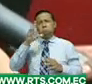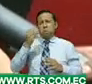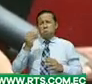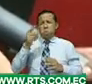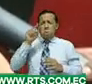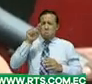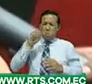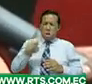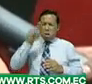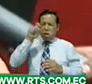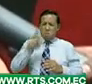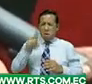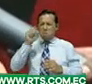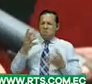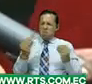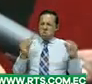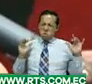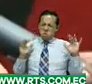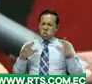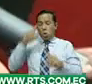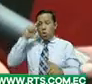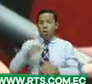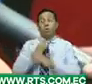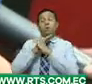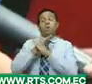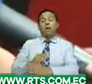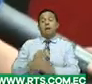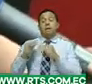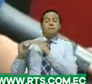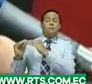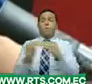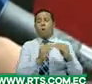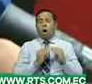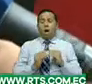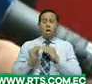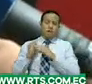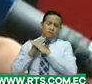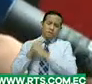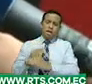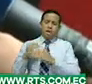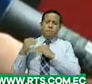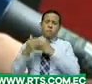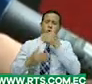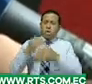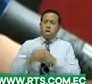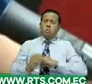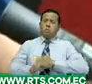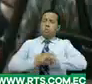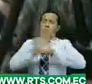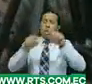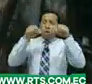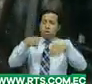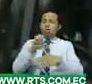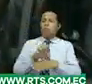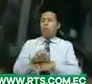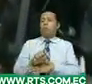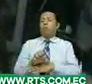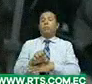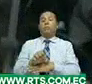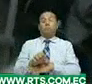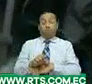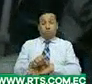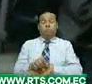a defender la democracia, a defender un proceso transparente que se tiene que implementar en el país. Esa decisión la tienen varios